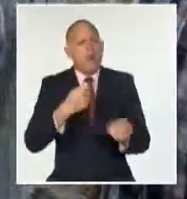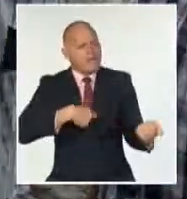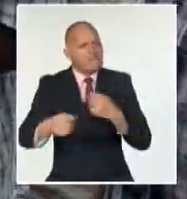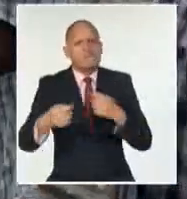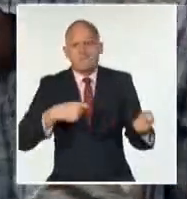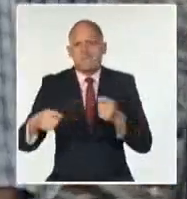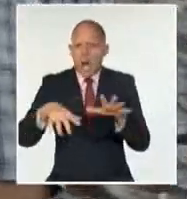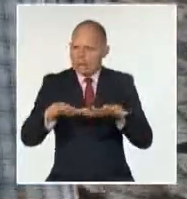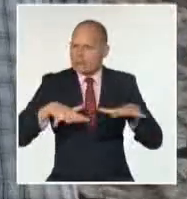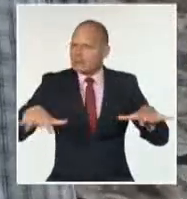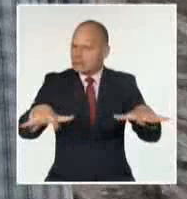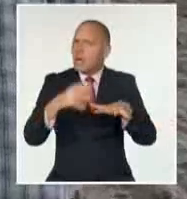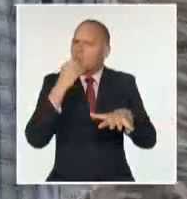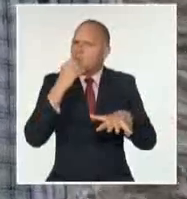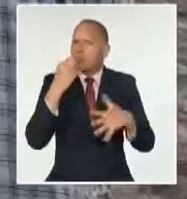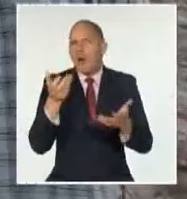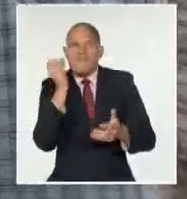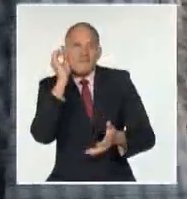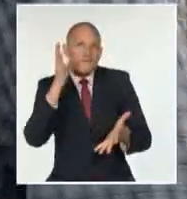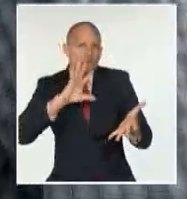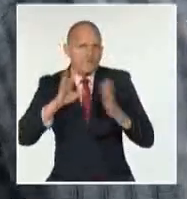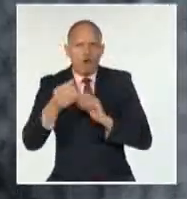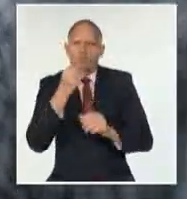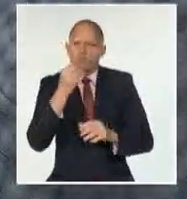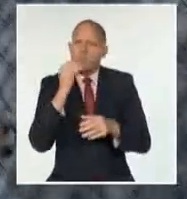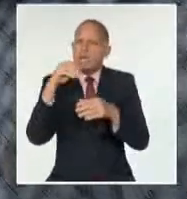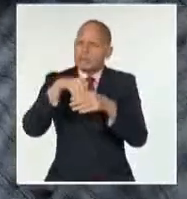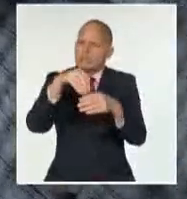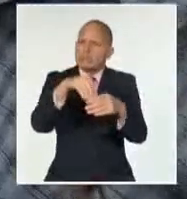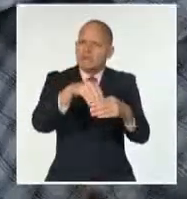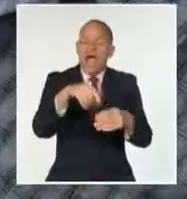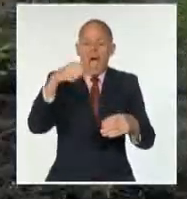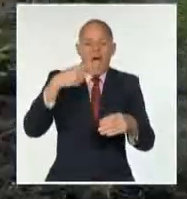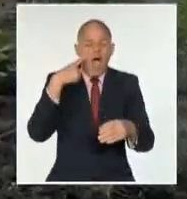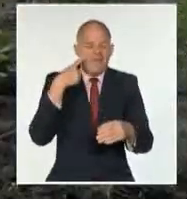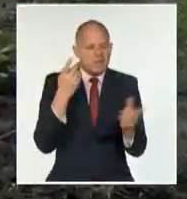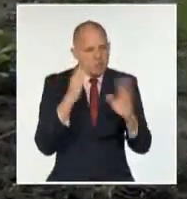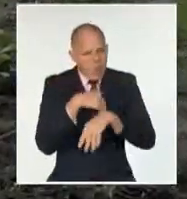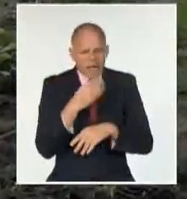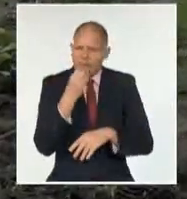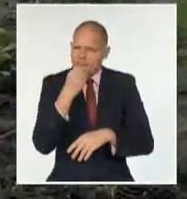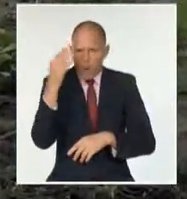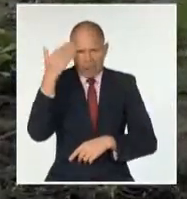puesta en práctica de iniciativas creadoras que permitan enfrentar las carencias y recursos.